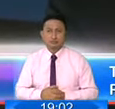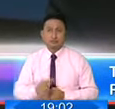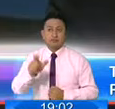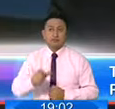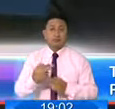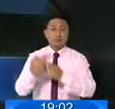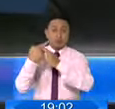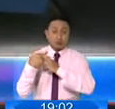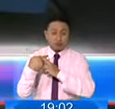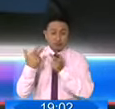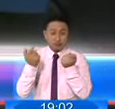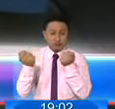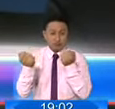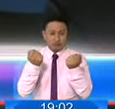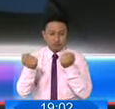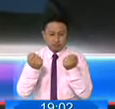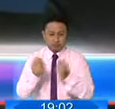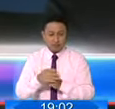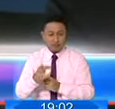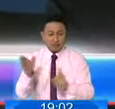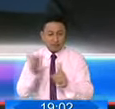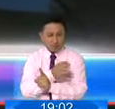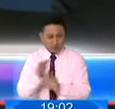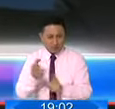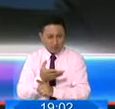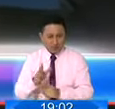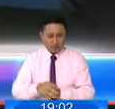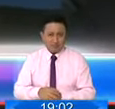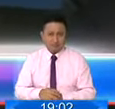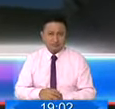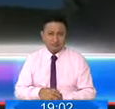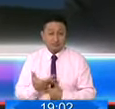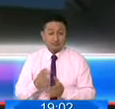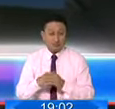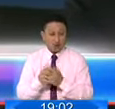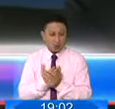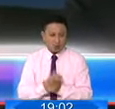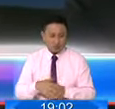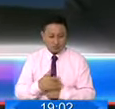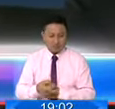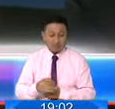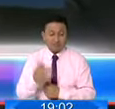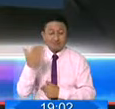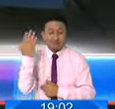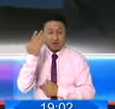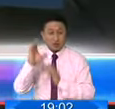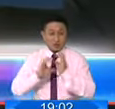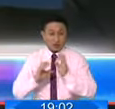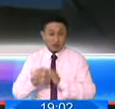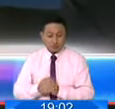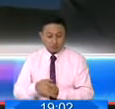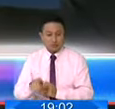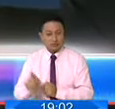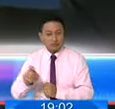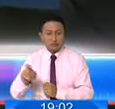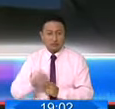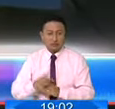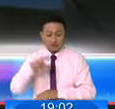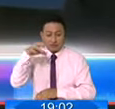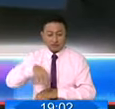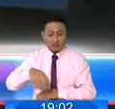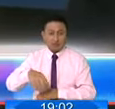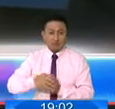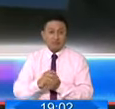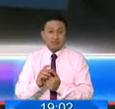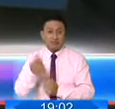responsables del manejo doloso y abusivo de los medios de comunicación tendrán que devolverle al Estado